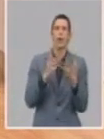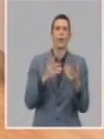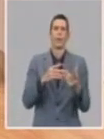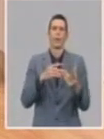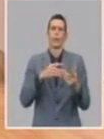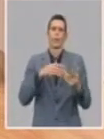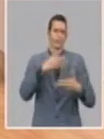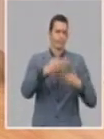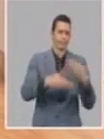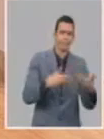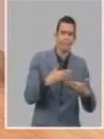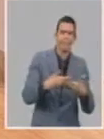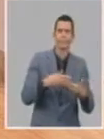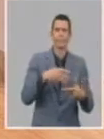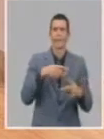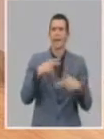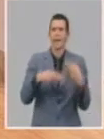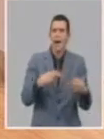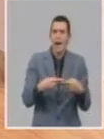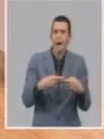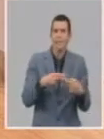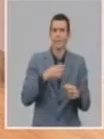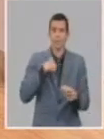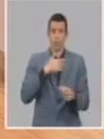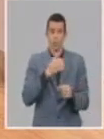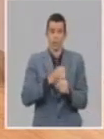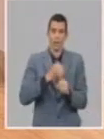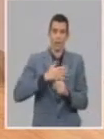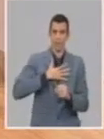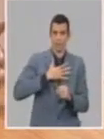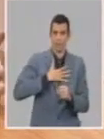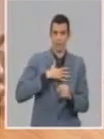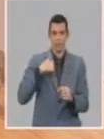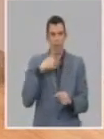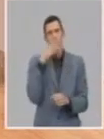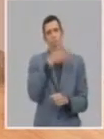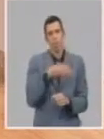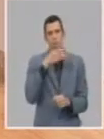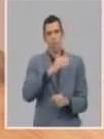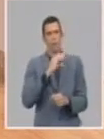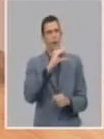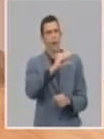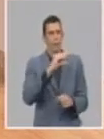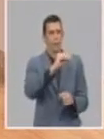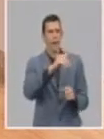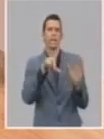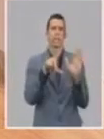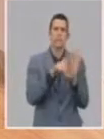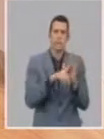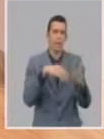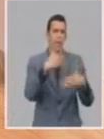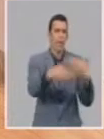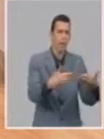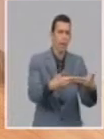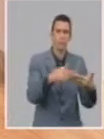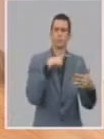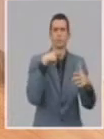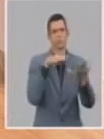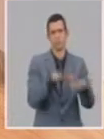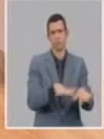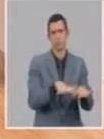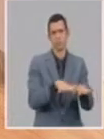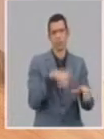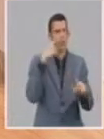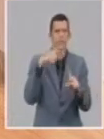están dadas las garantías para para que se suspendan los términos porque también está la preocupación de la población de que tienen